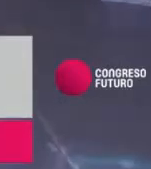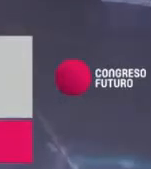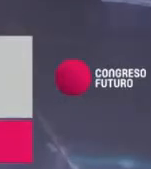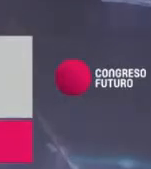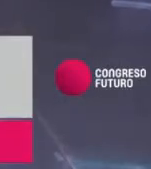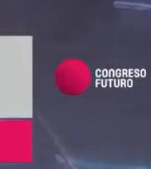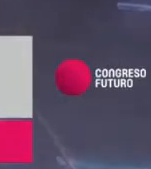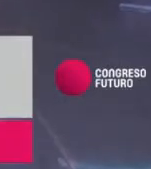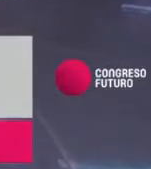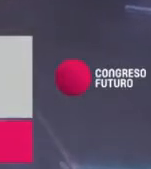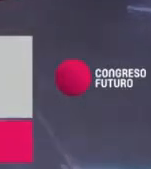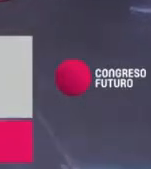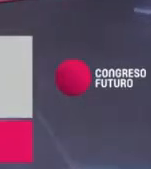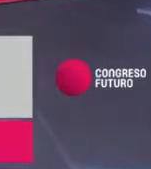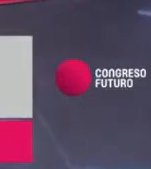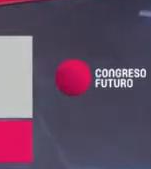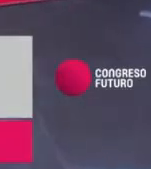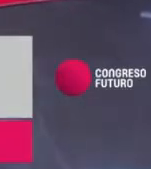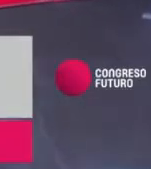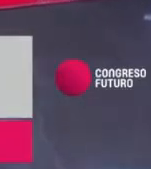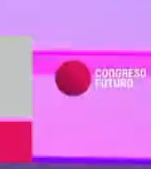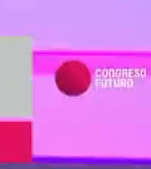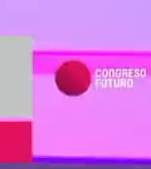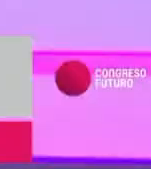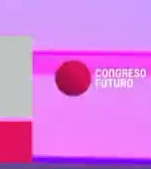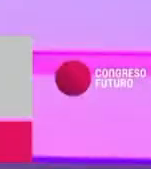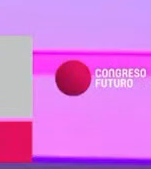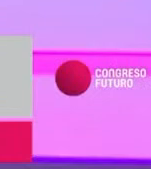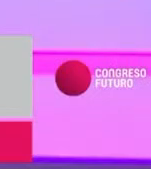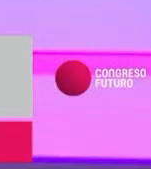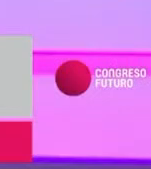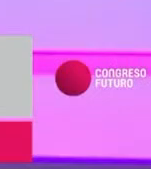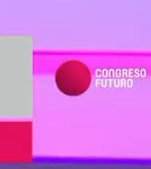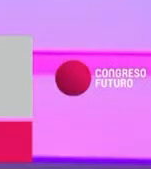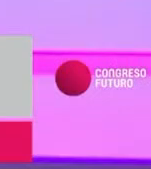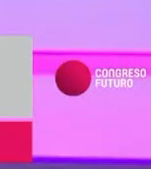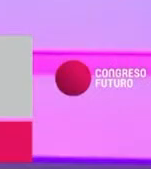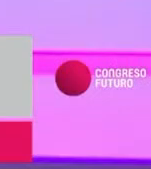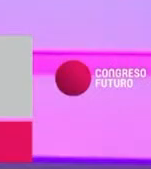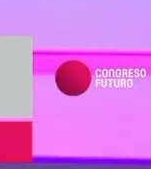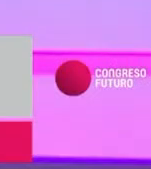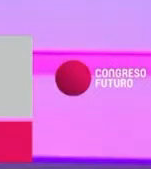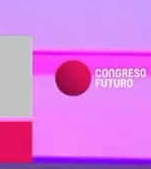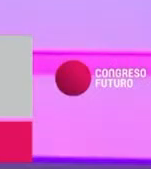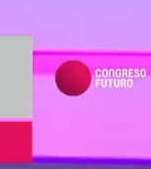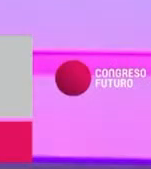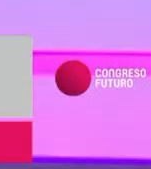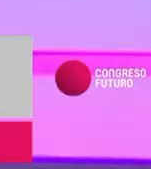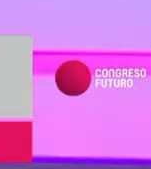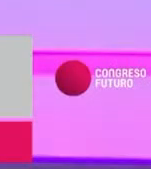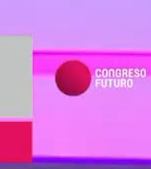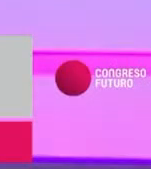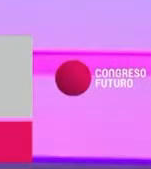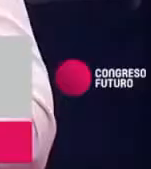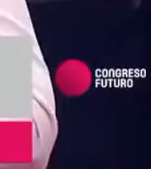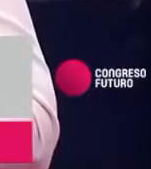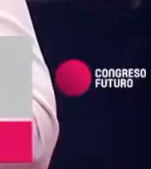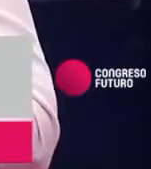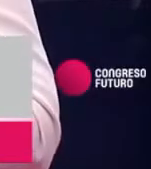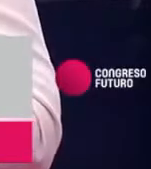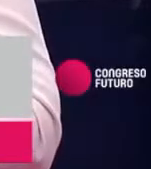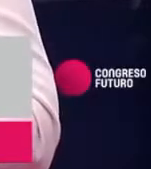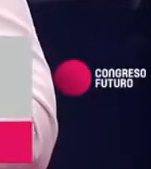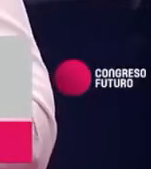una oportunidad de entrar en el mundo laboral en buenos términos, ¿no? Claro,